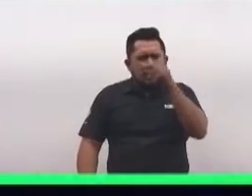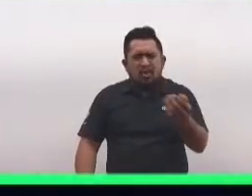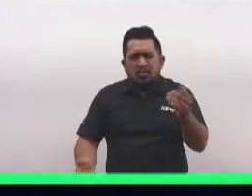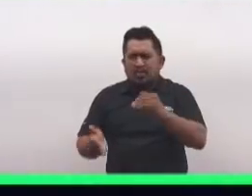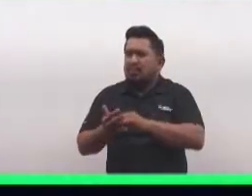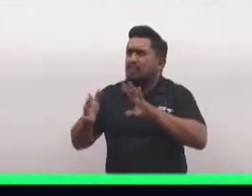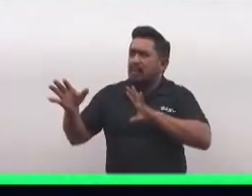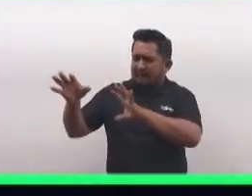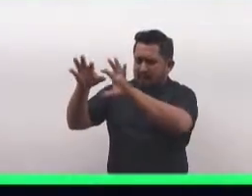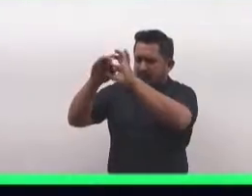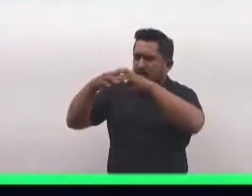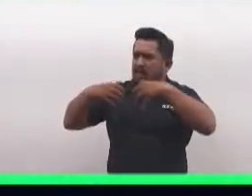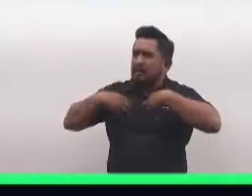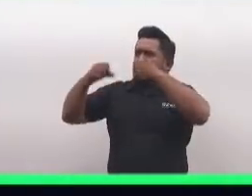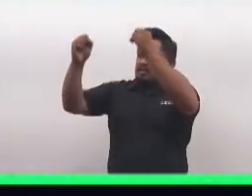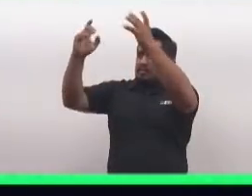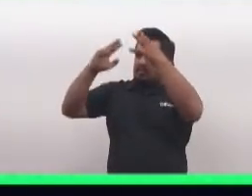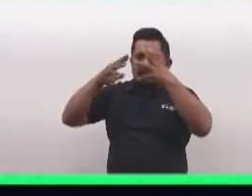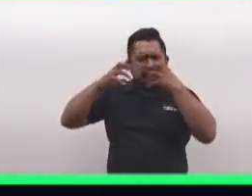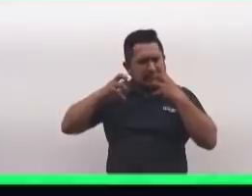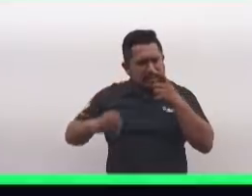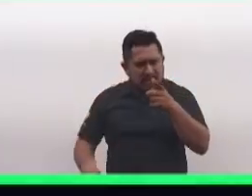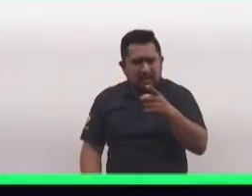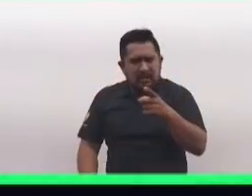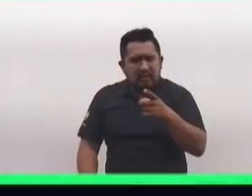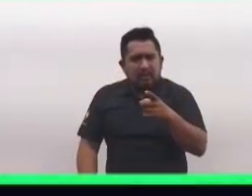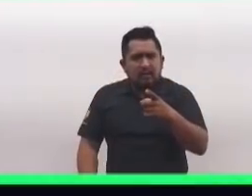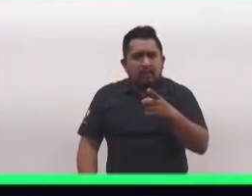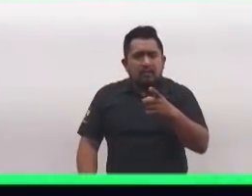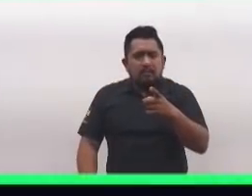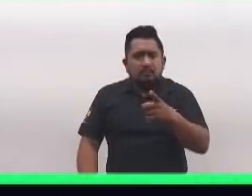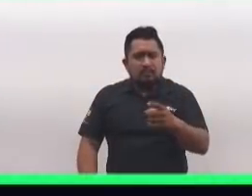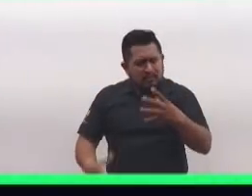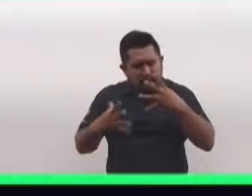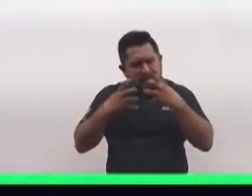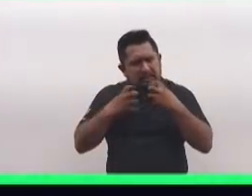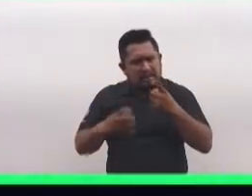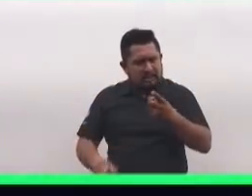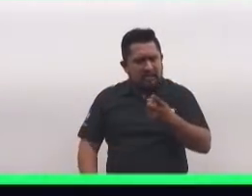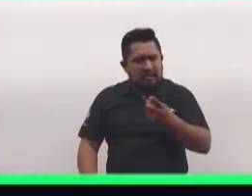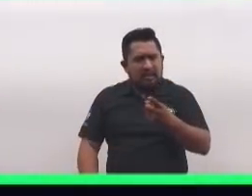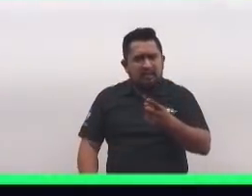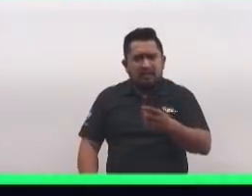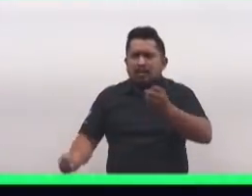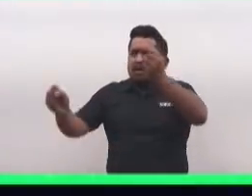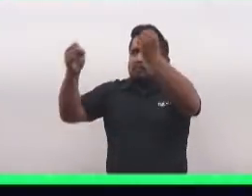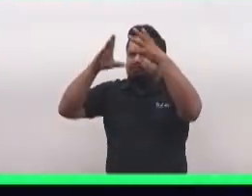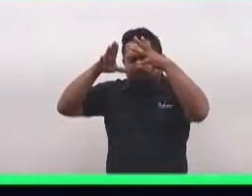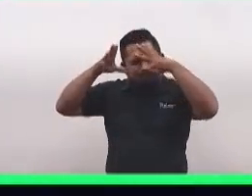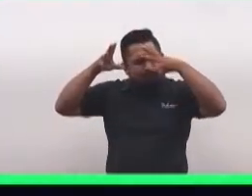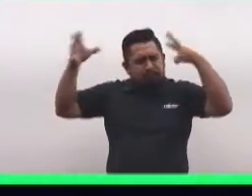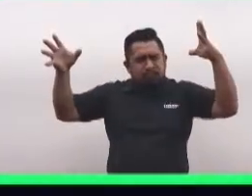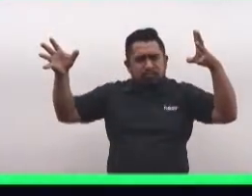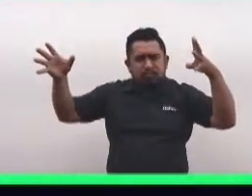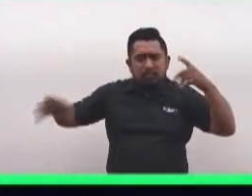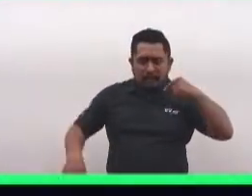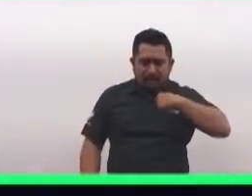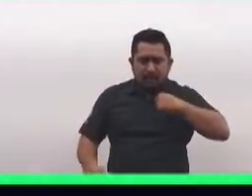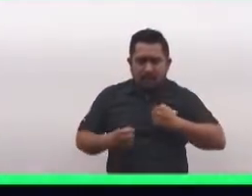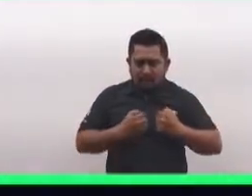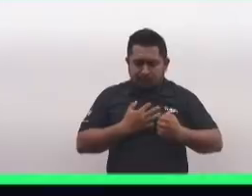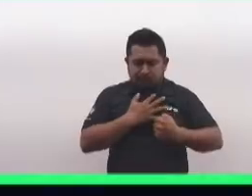tener una vida bendecida no te gustaría tener una vida en abundancia no te gustaría tener una vida productiva